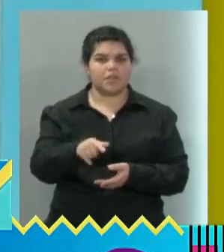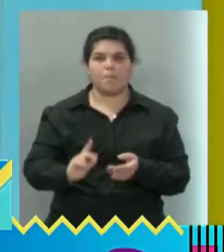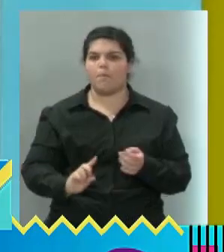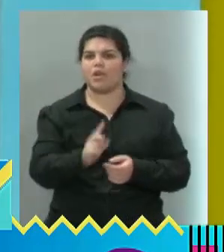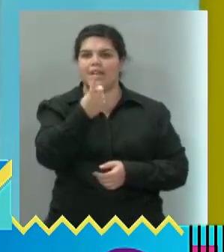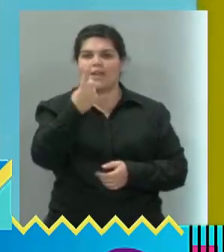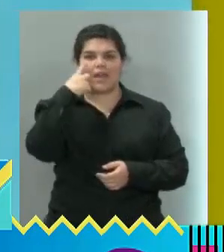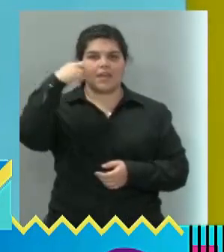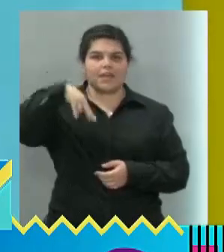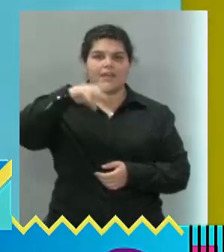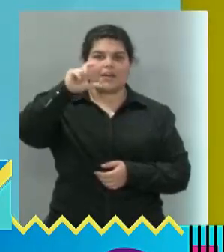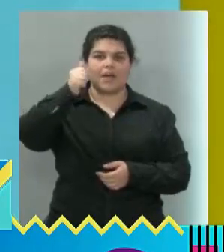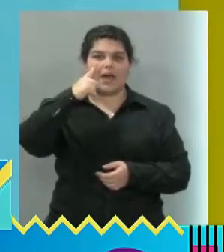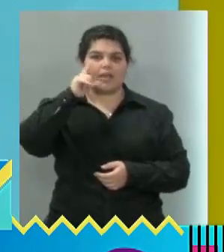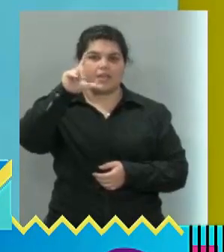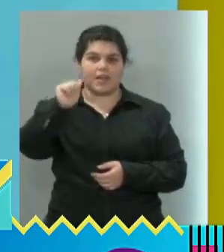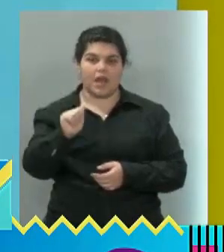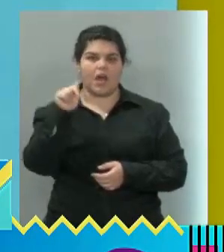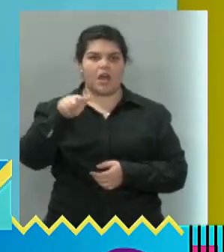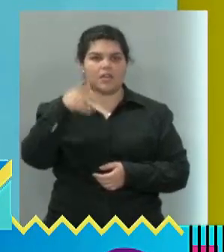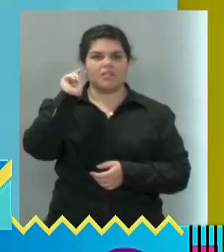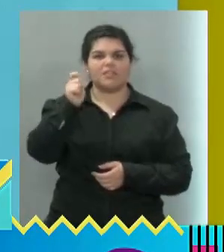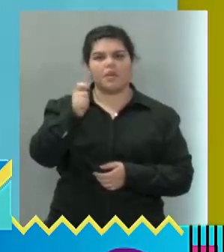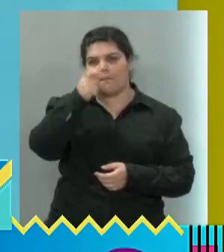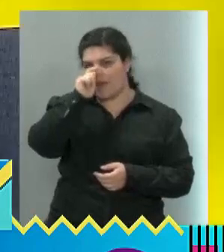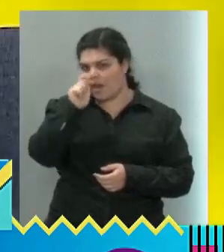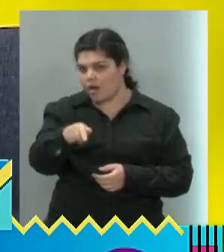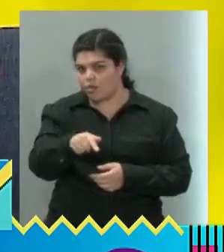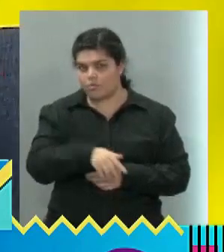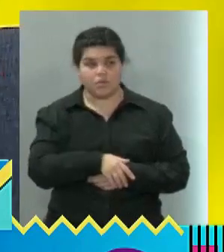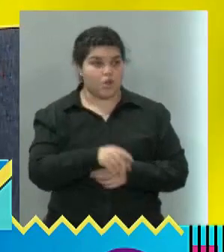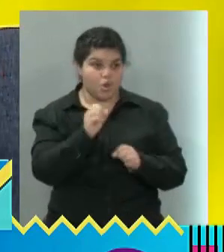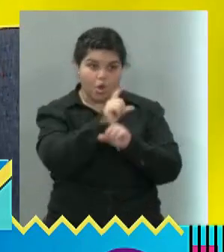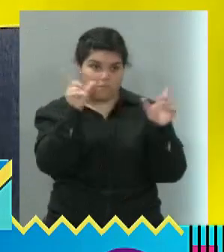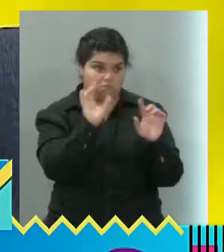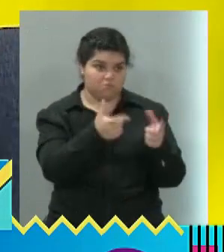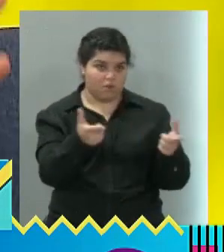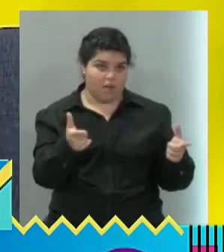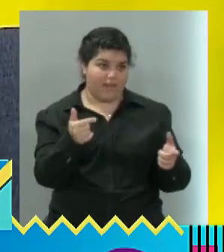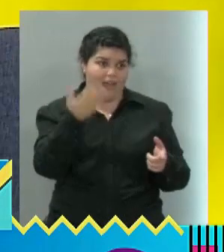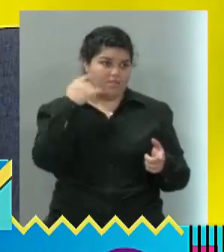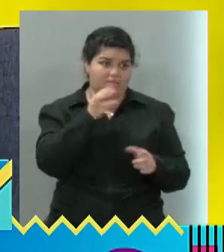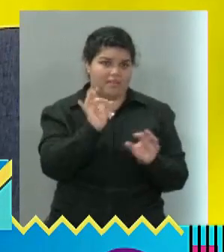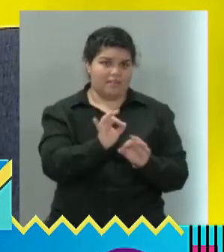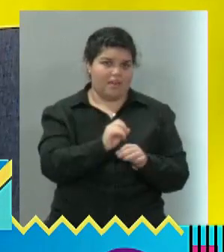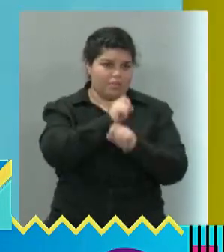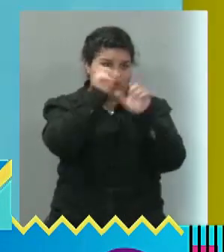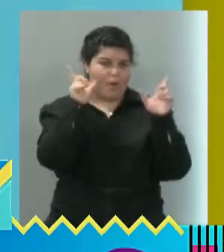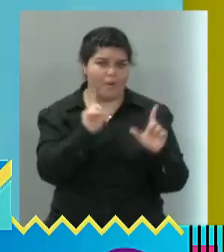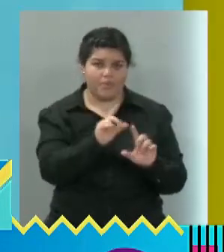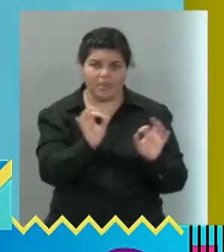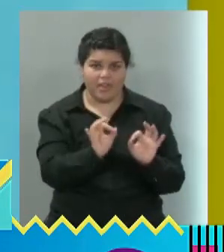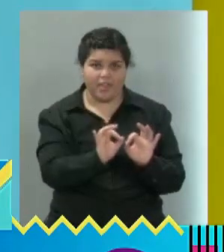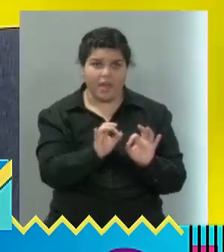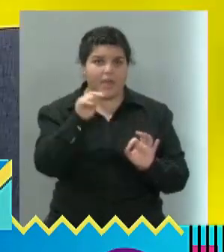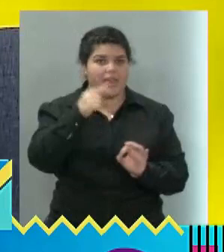es algo novedoso y que viene de la mano de Manuel Belgrano. No es novedoso, no era novedoso en esos momentos, porque no es una